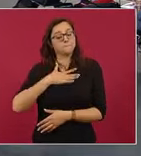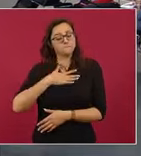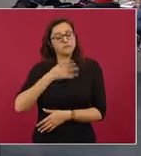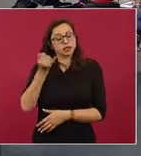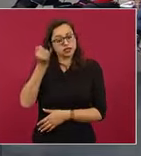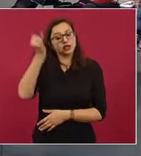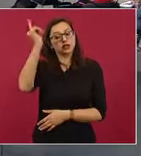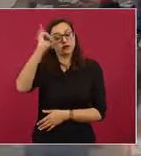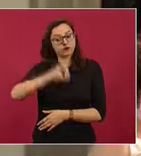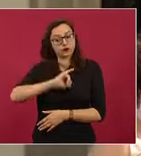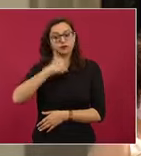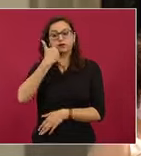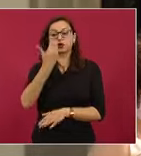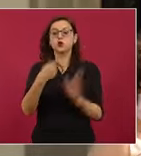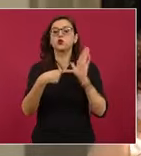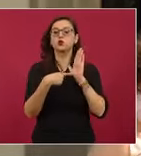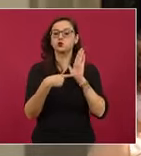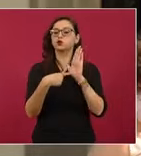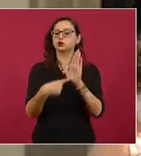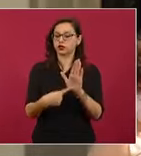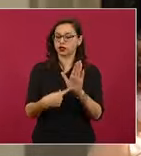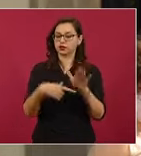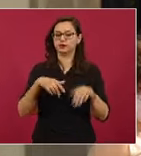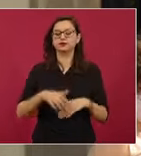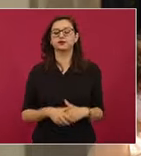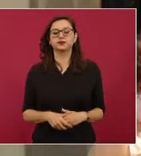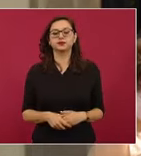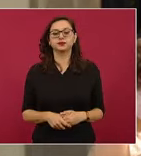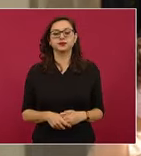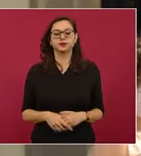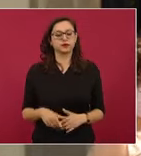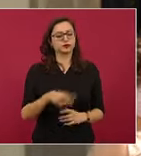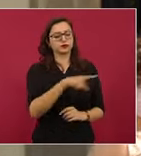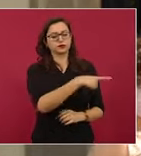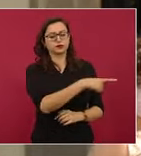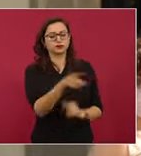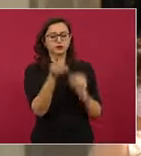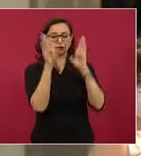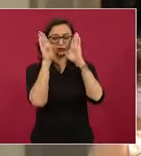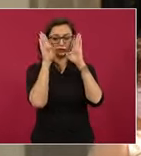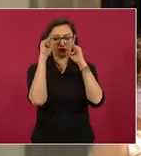cual publicó: esos pistoleros del conservadurismo,